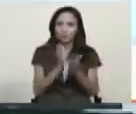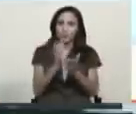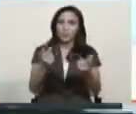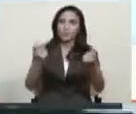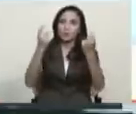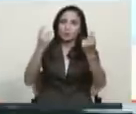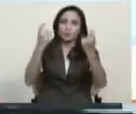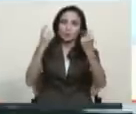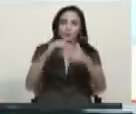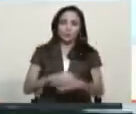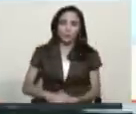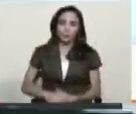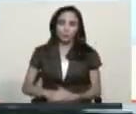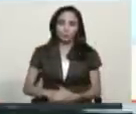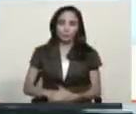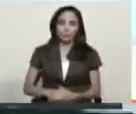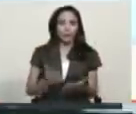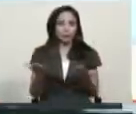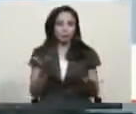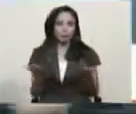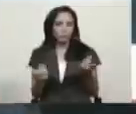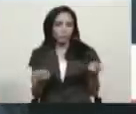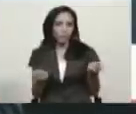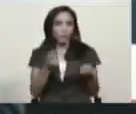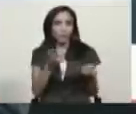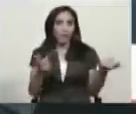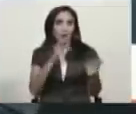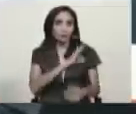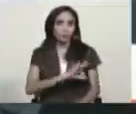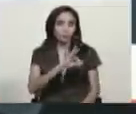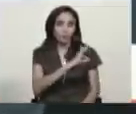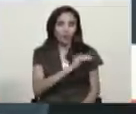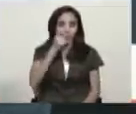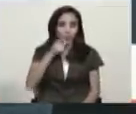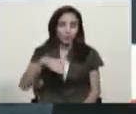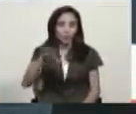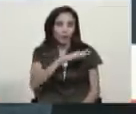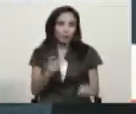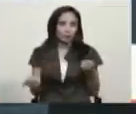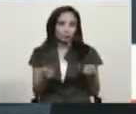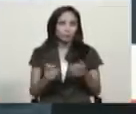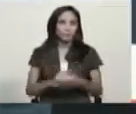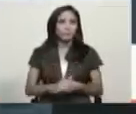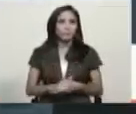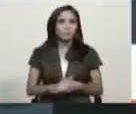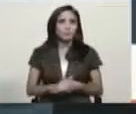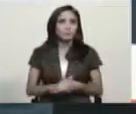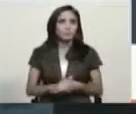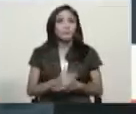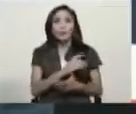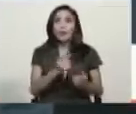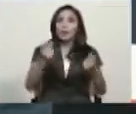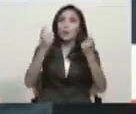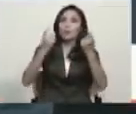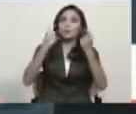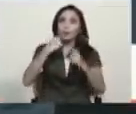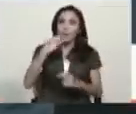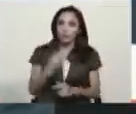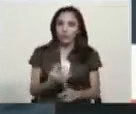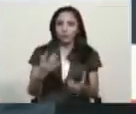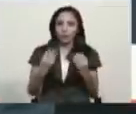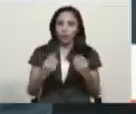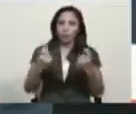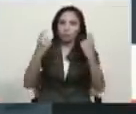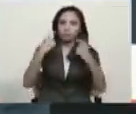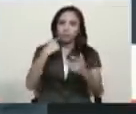un maestro dinamizador de la vida social, política del país, que nos enseñó la honestidad, la